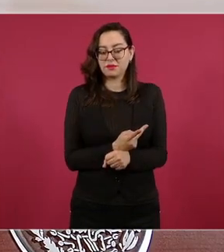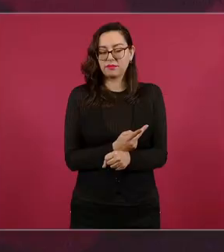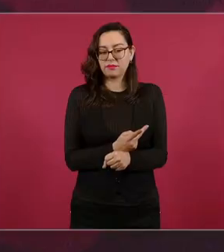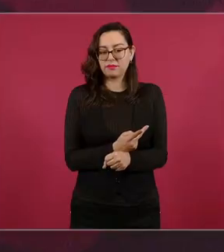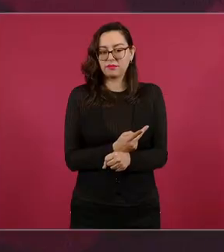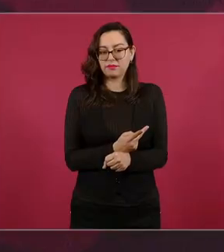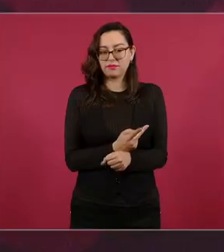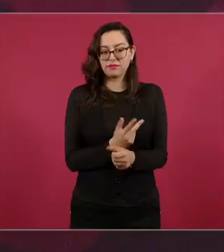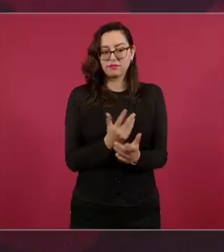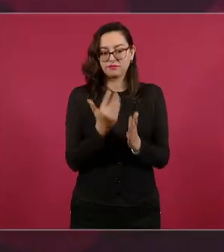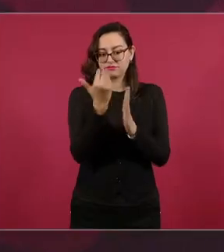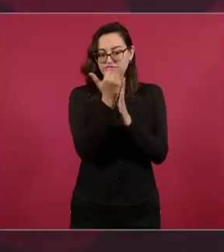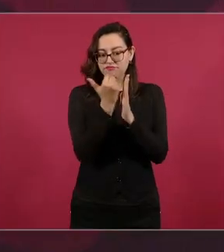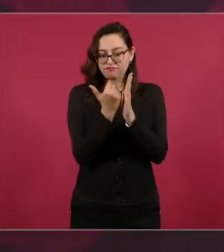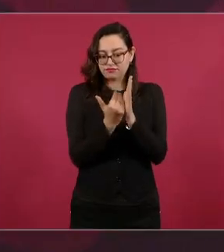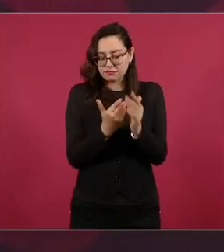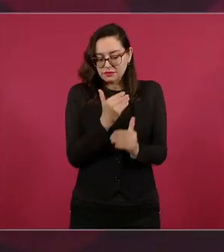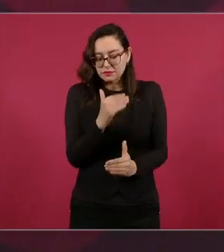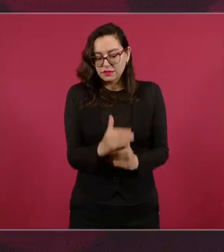los protocolos